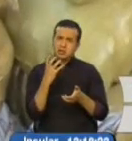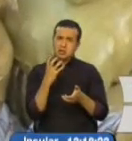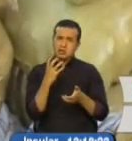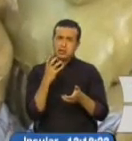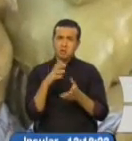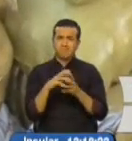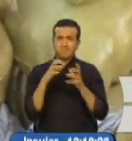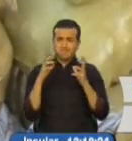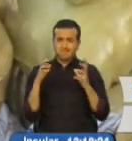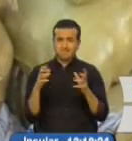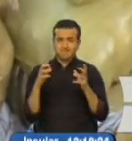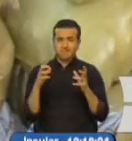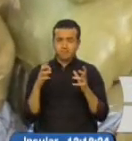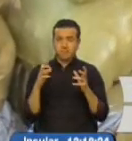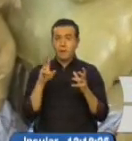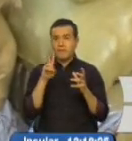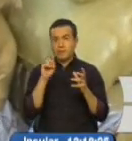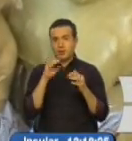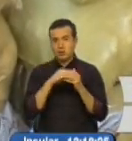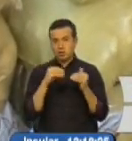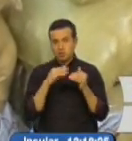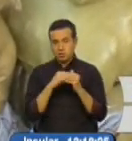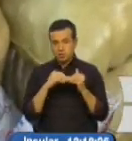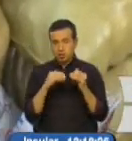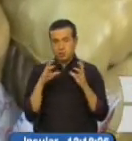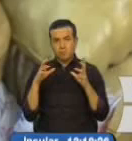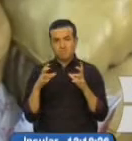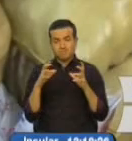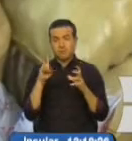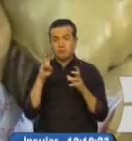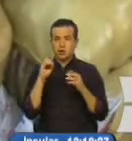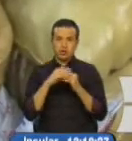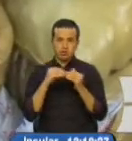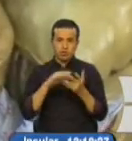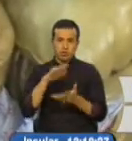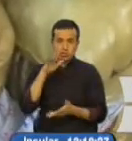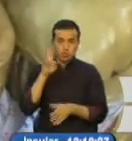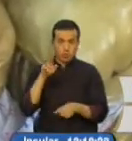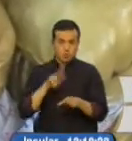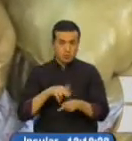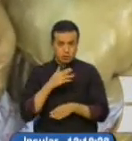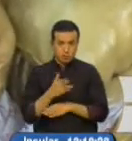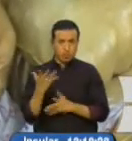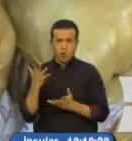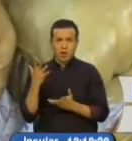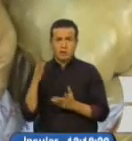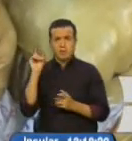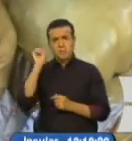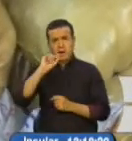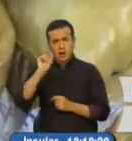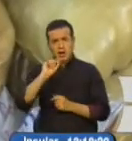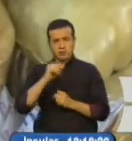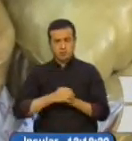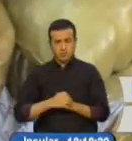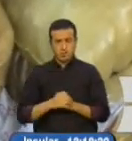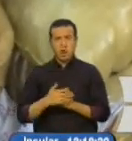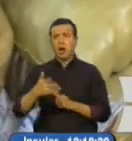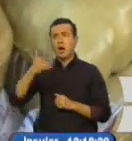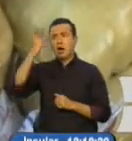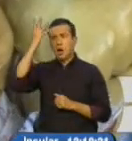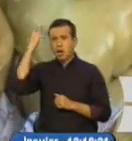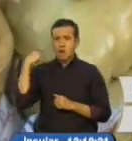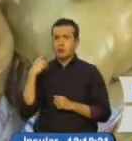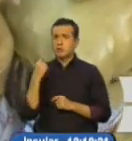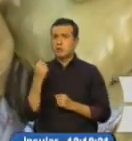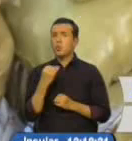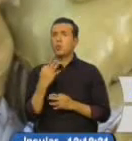bien gruesota que es a $20, la chaupe. No es normal, barato, porque esa papa cuando llega,